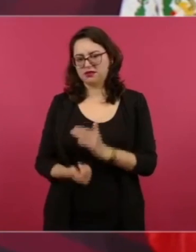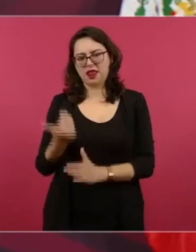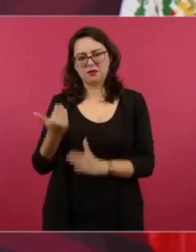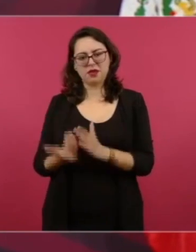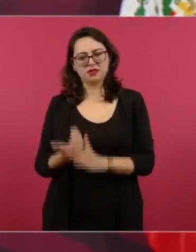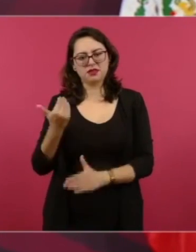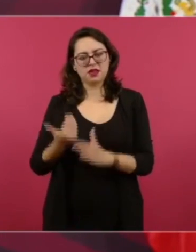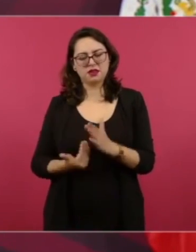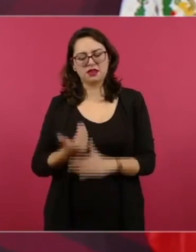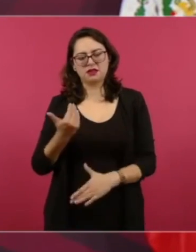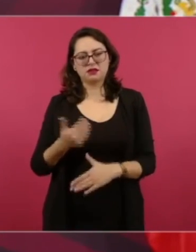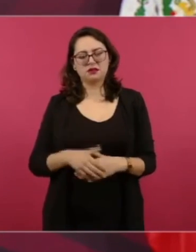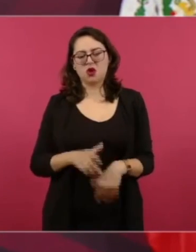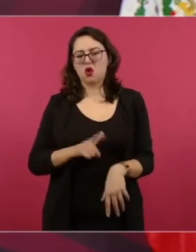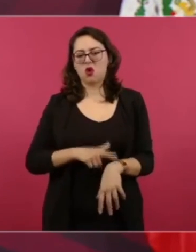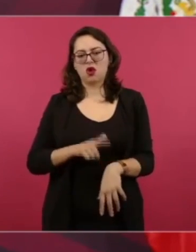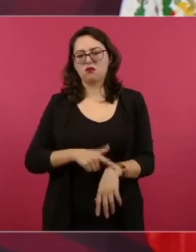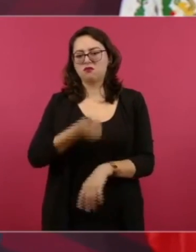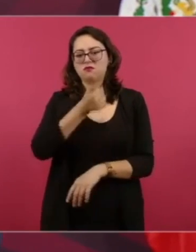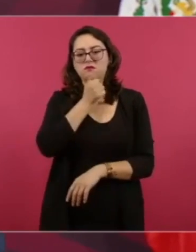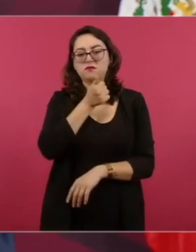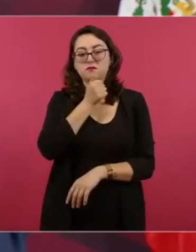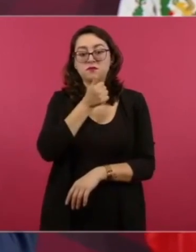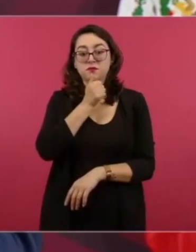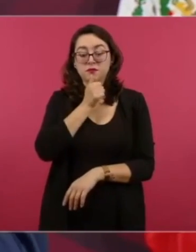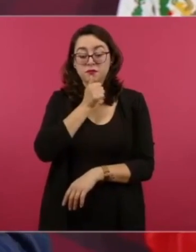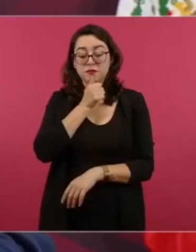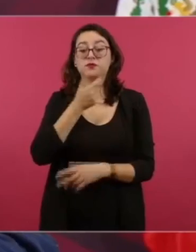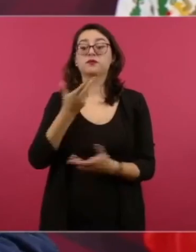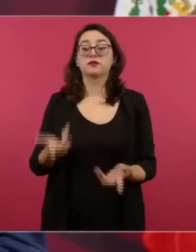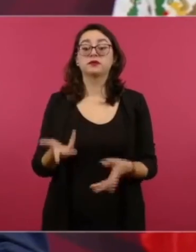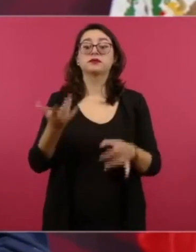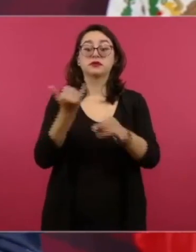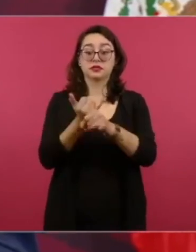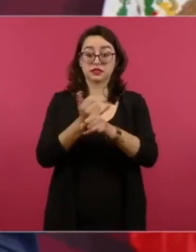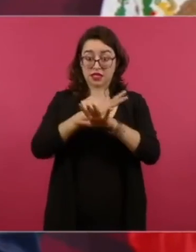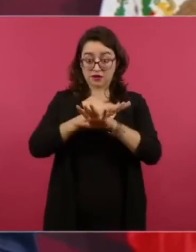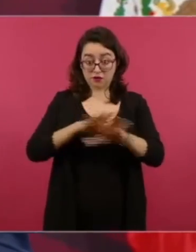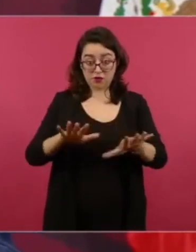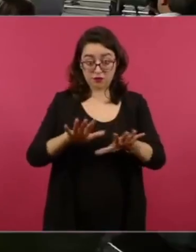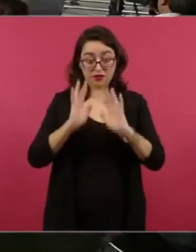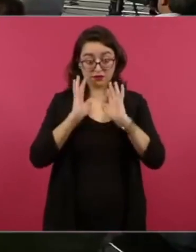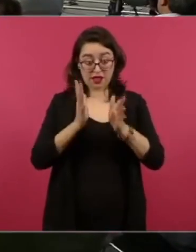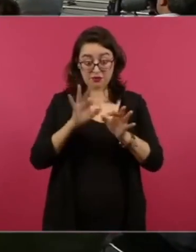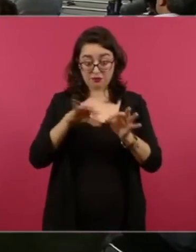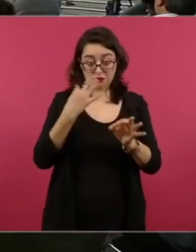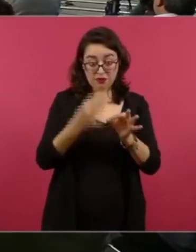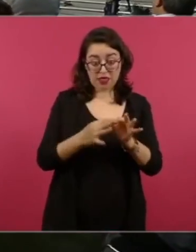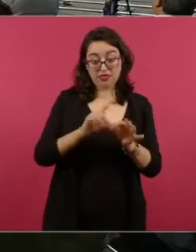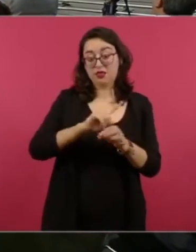tiene todavía la hora, pero terminando el informe, sí nos subimos al tren.